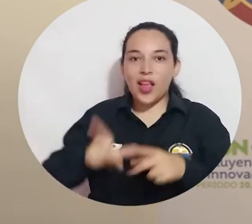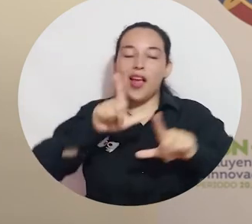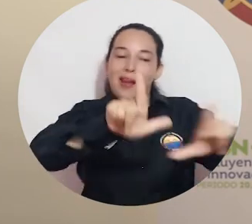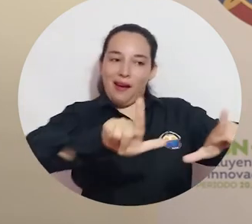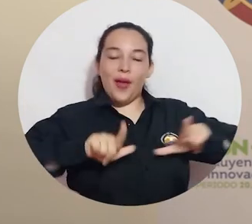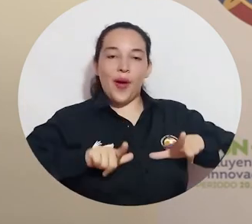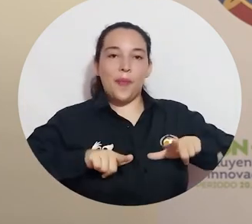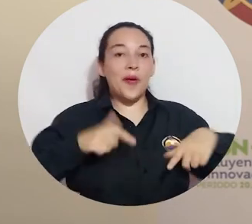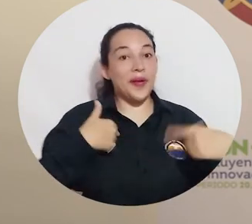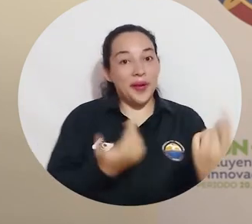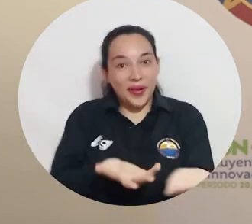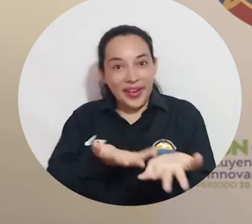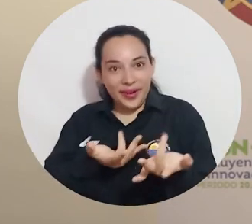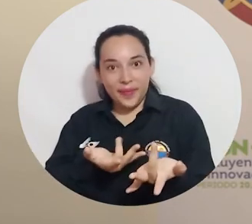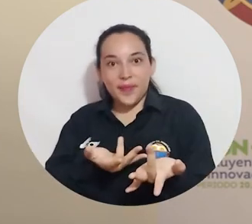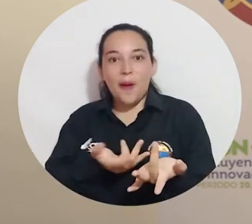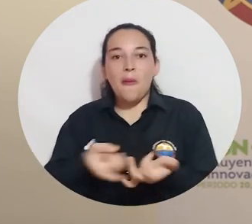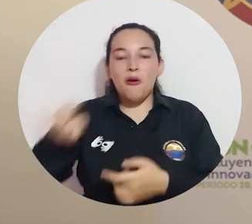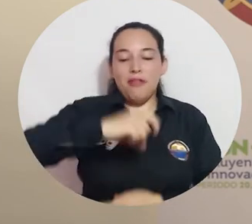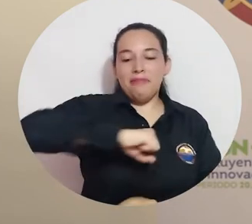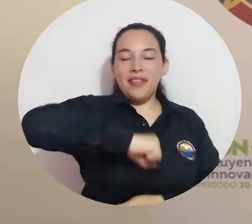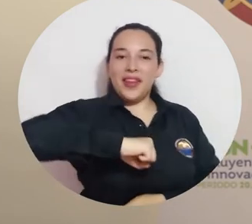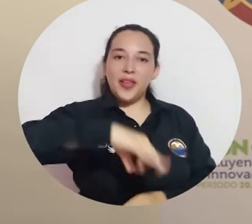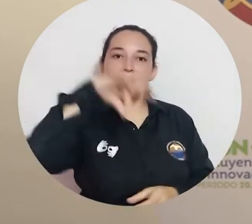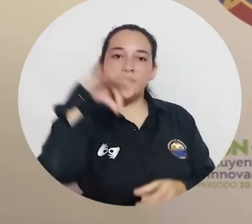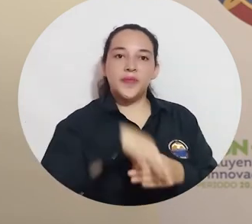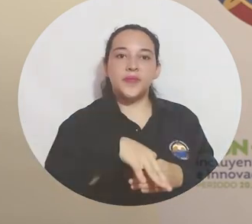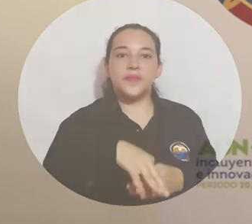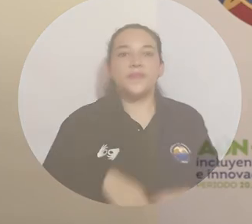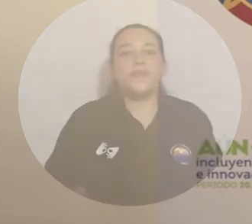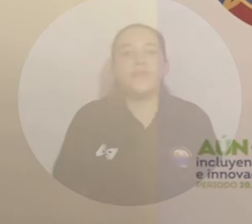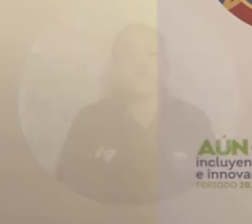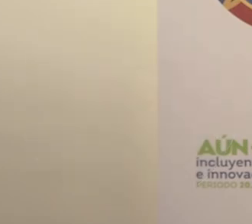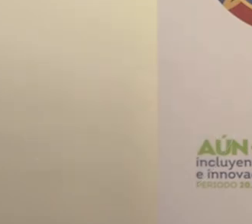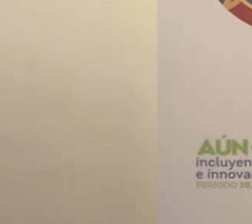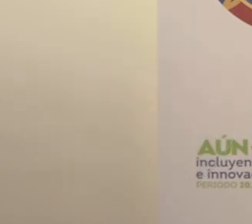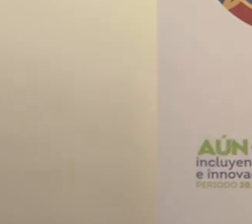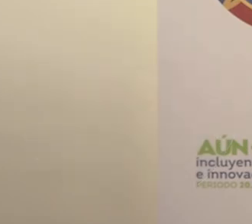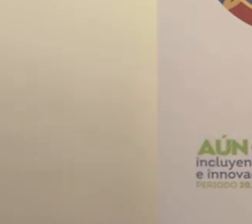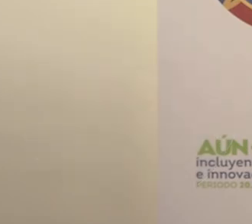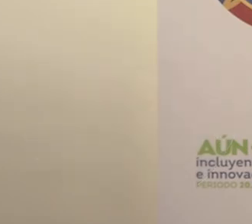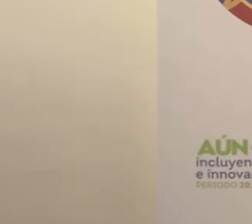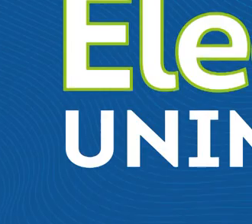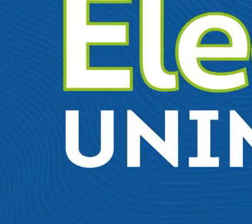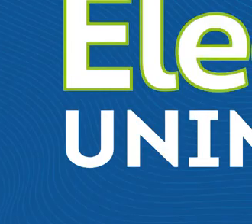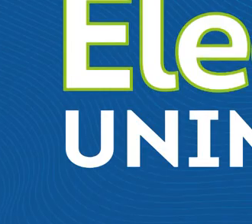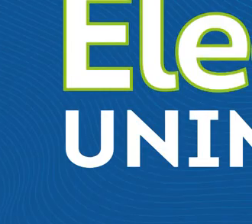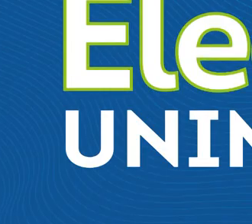Docentes, estudiantes y graduados, los esperamos para que ejerzan su derecho al voto.